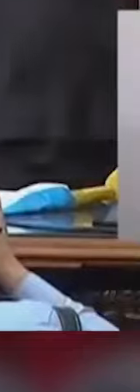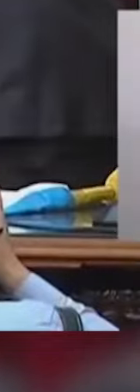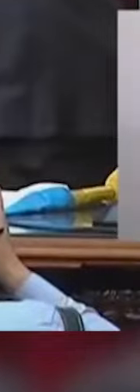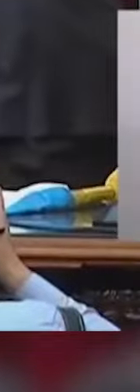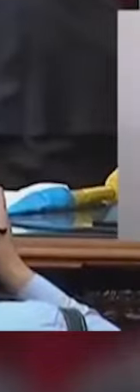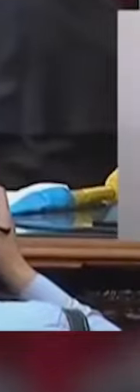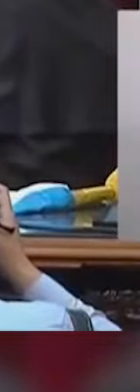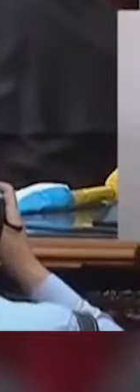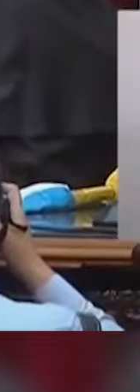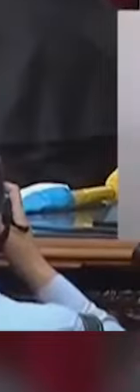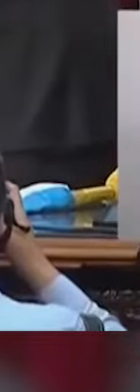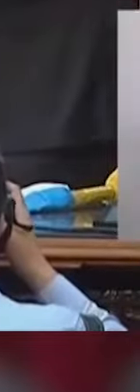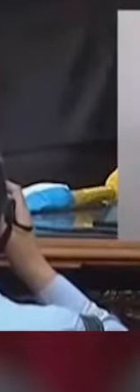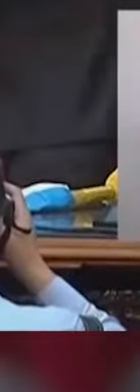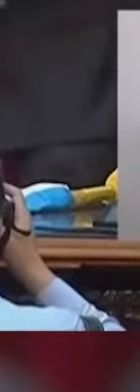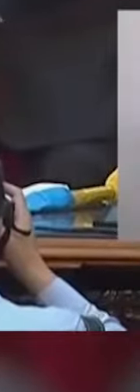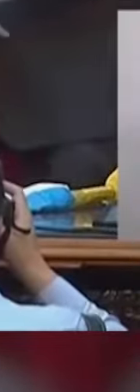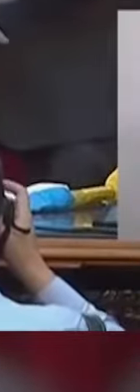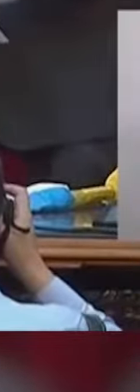sí